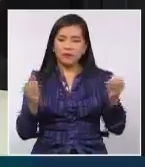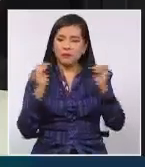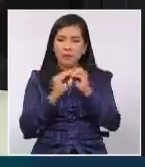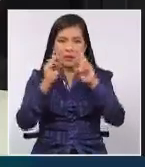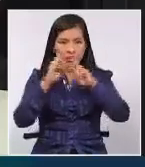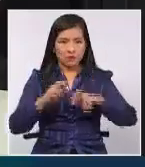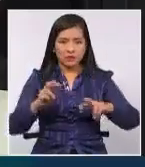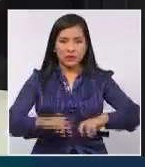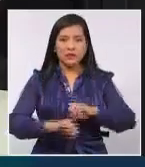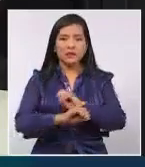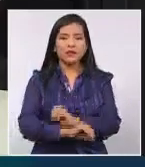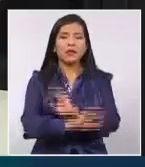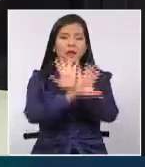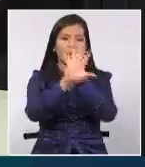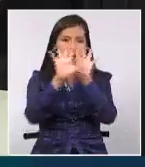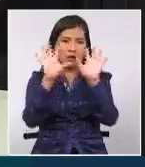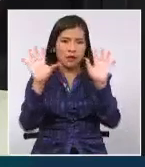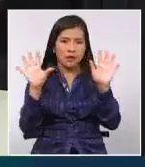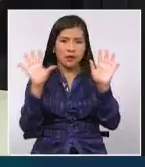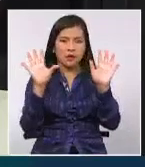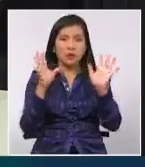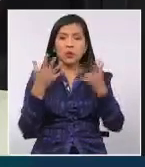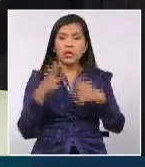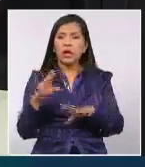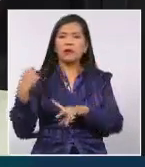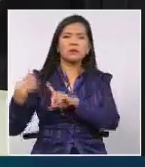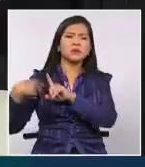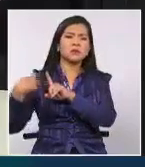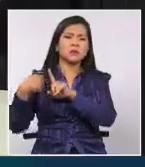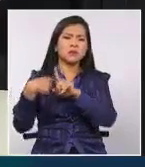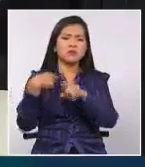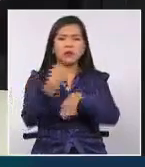no podemos seguir a meses y años